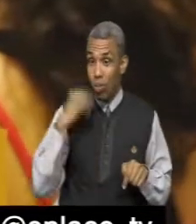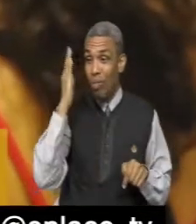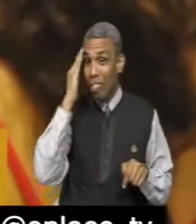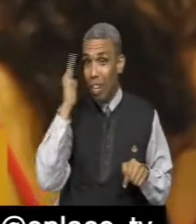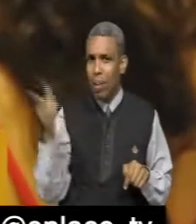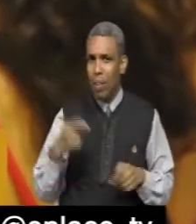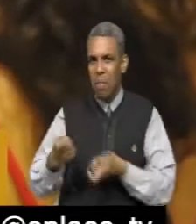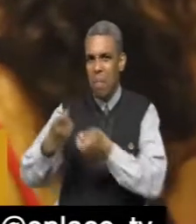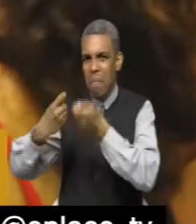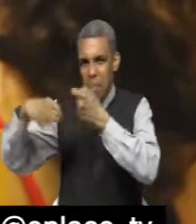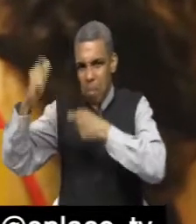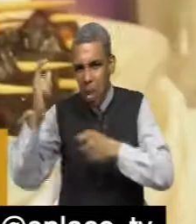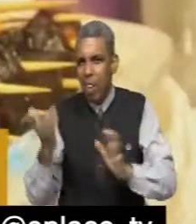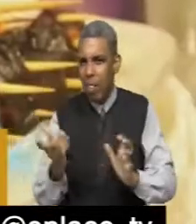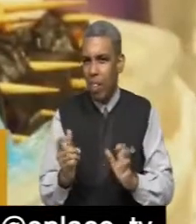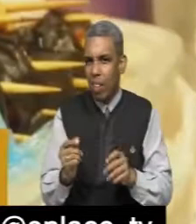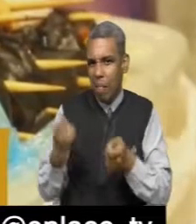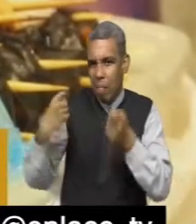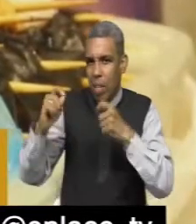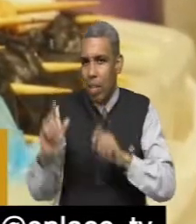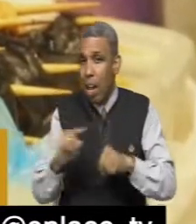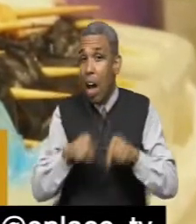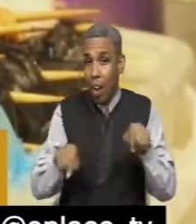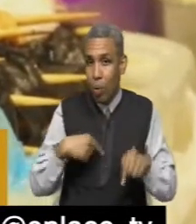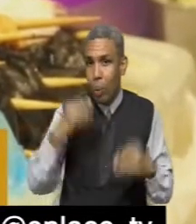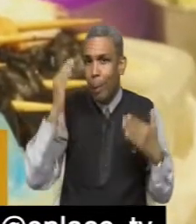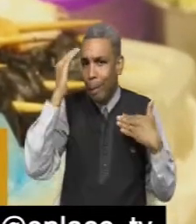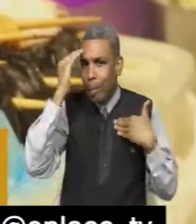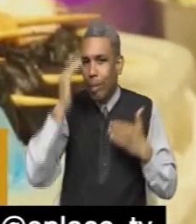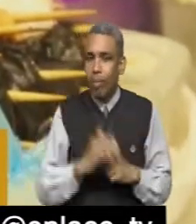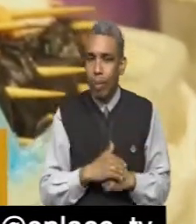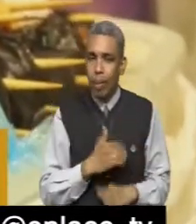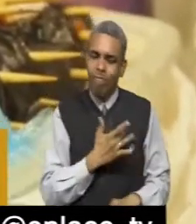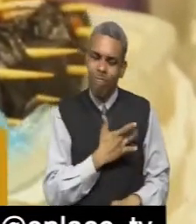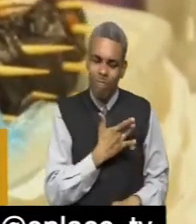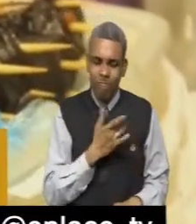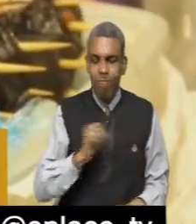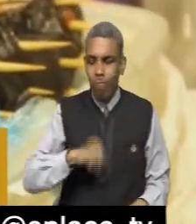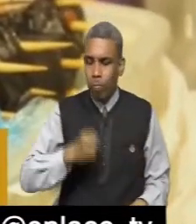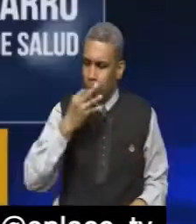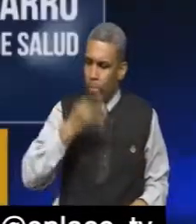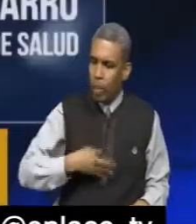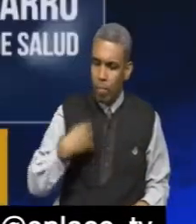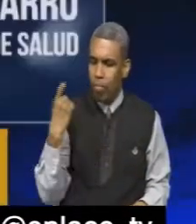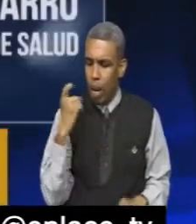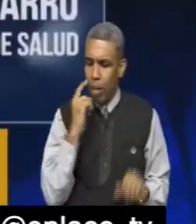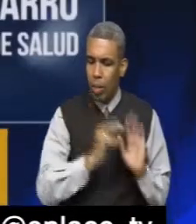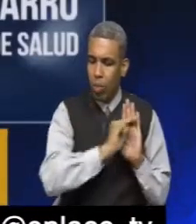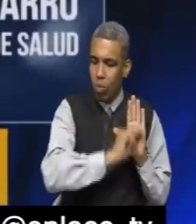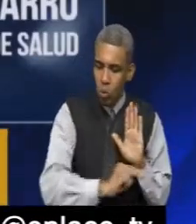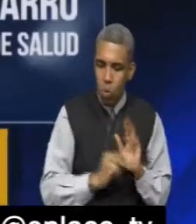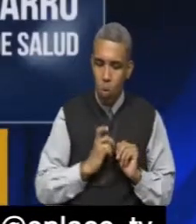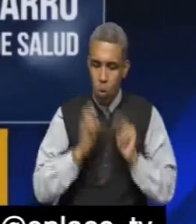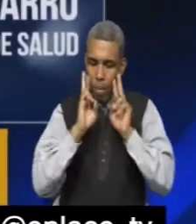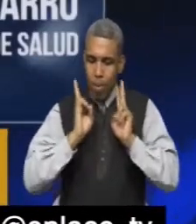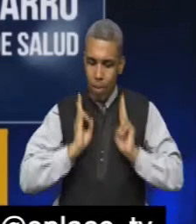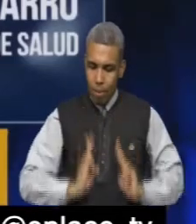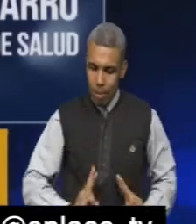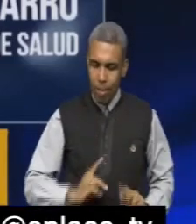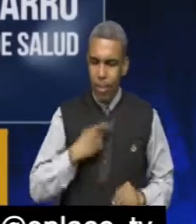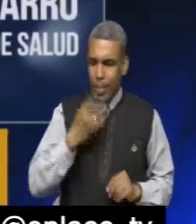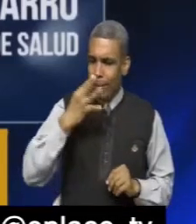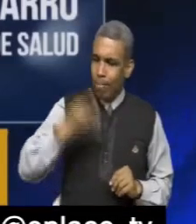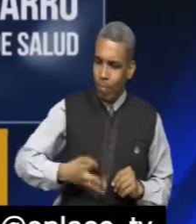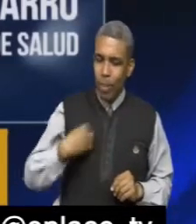unos pequeños errores o errores grandes, en el sentido del cumplimiento de las normas y de las condiciones mínimas